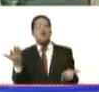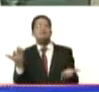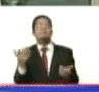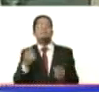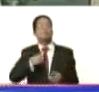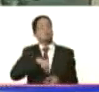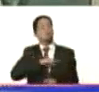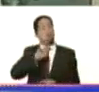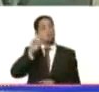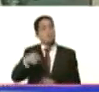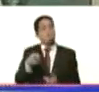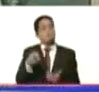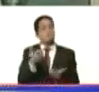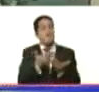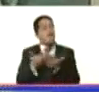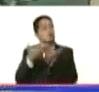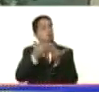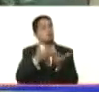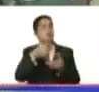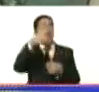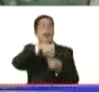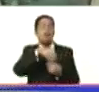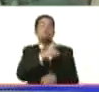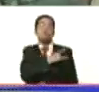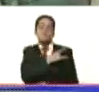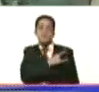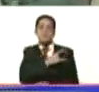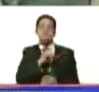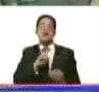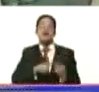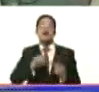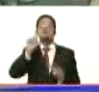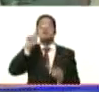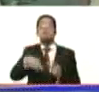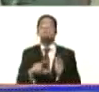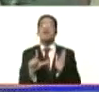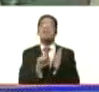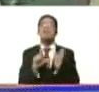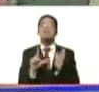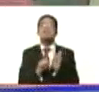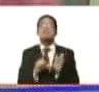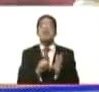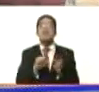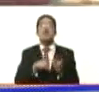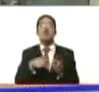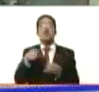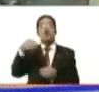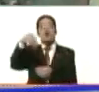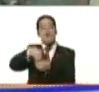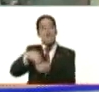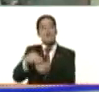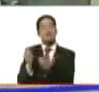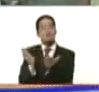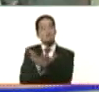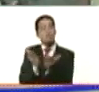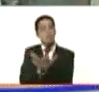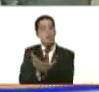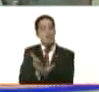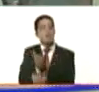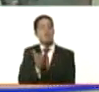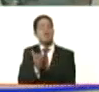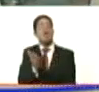estudiarlo en las universidades, en los liceos, en las fábricas, en las academias militares, en la universidad